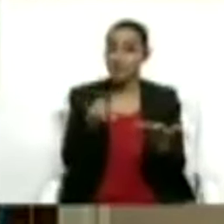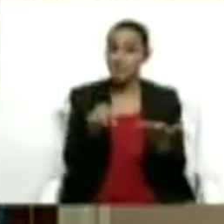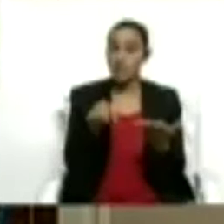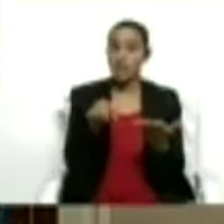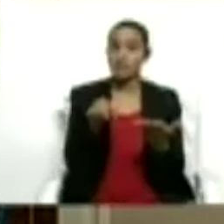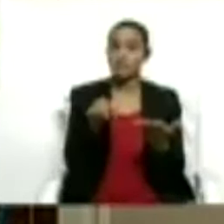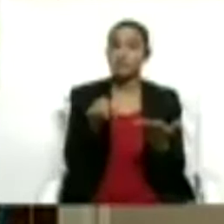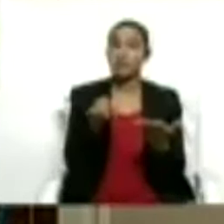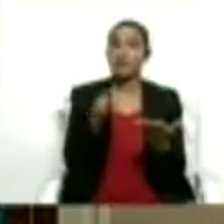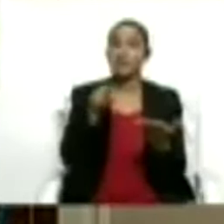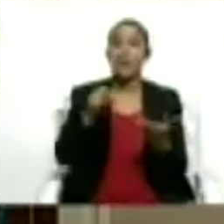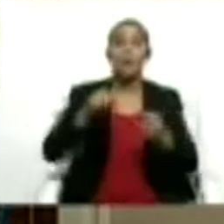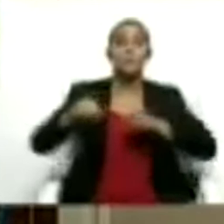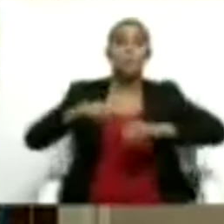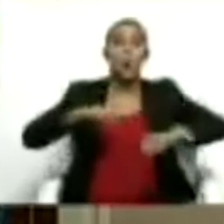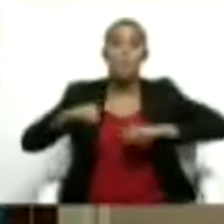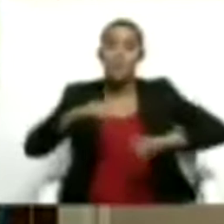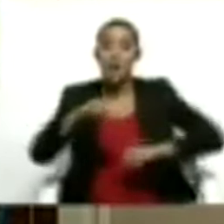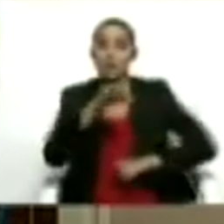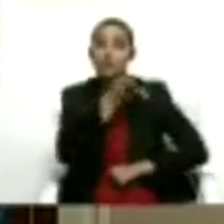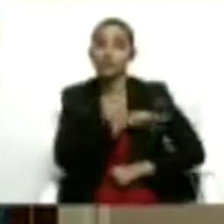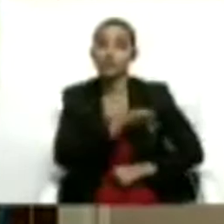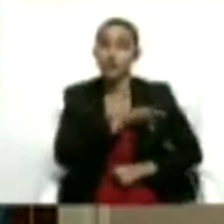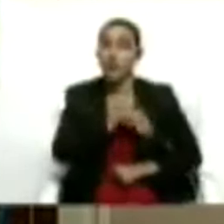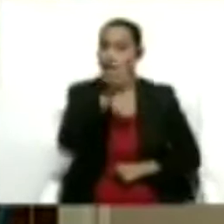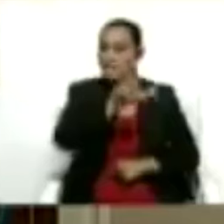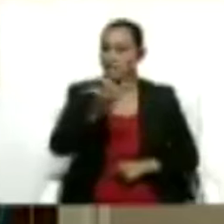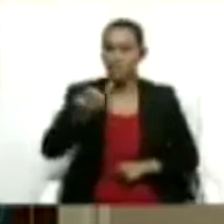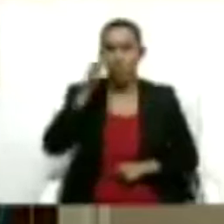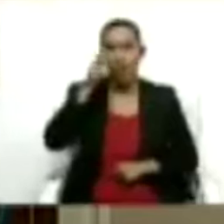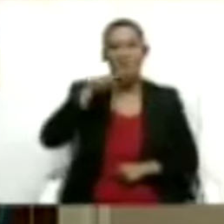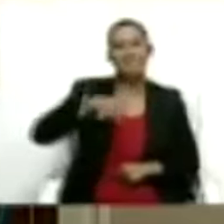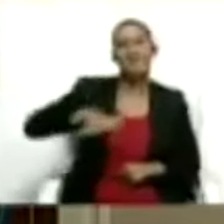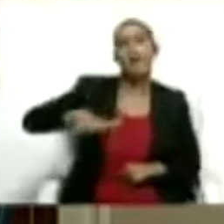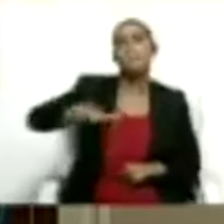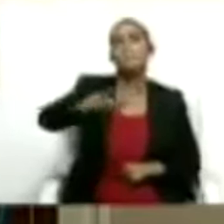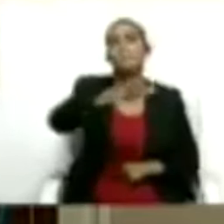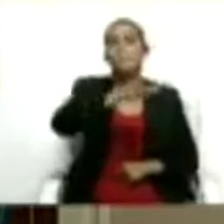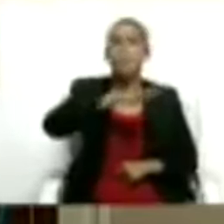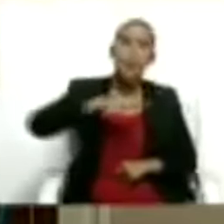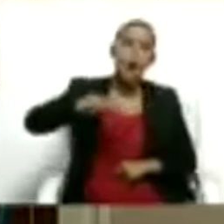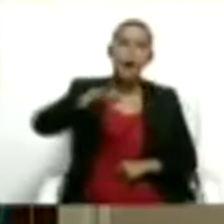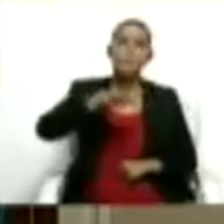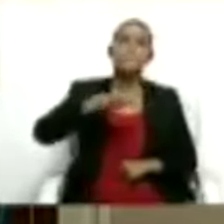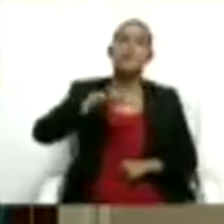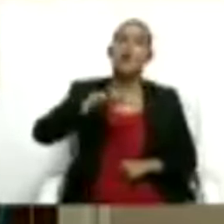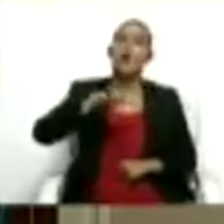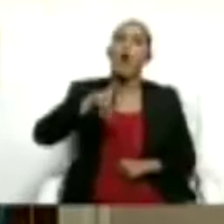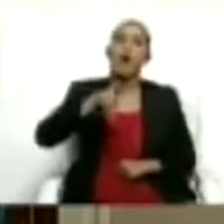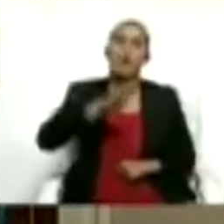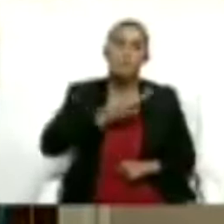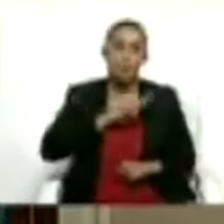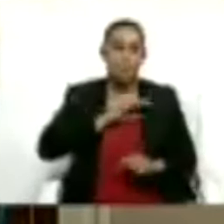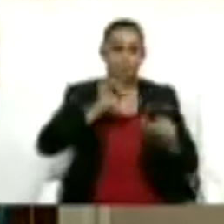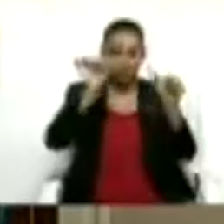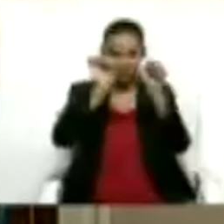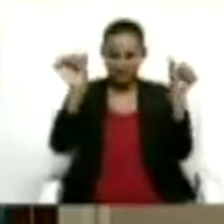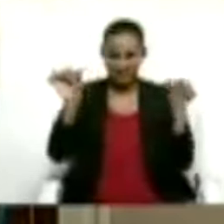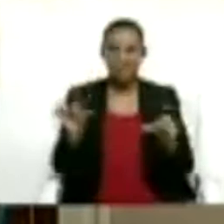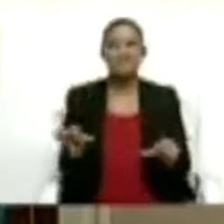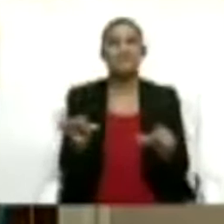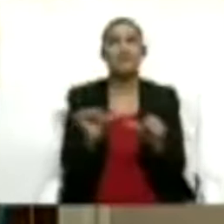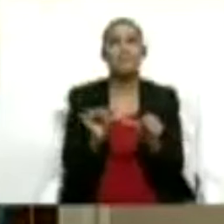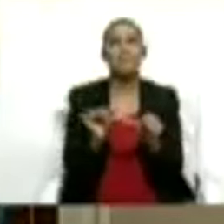de los movimientos sociales y movimientos populares que el propio sistema burocrático siempre trata